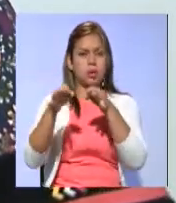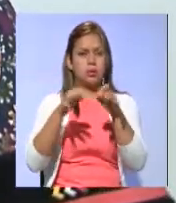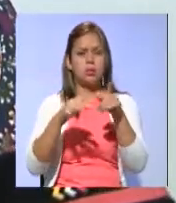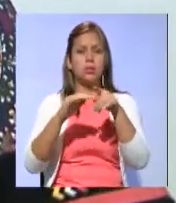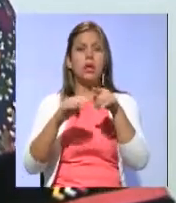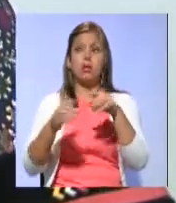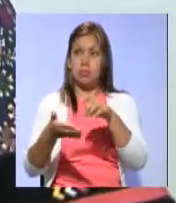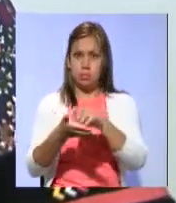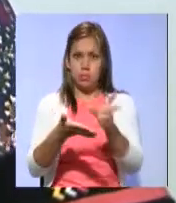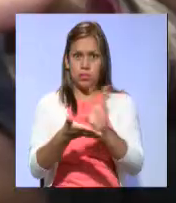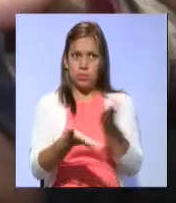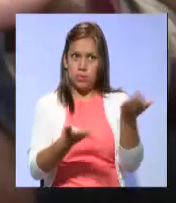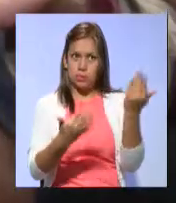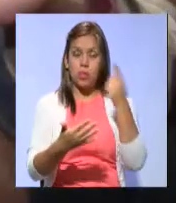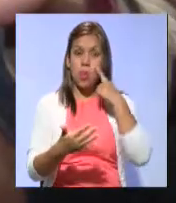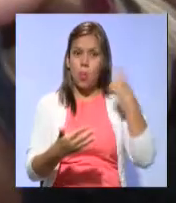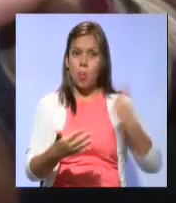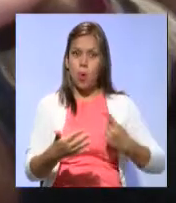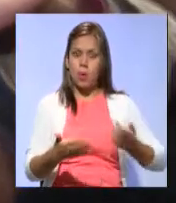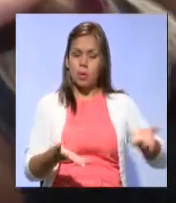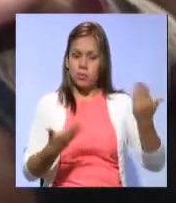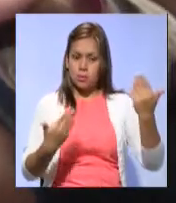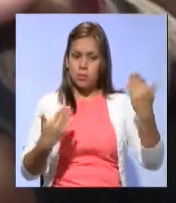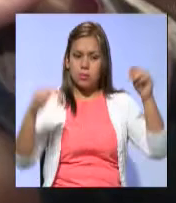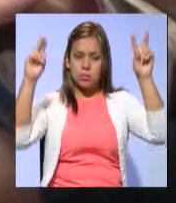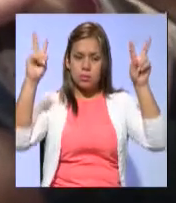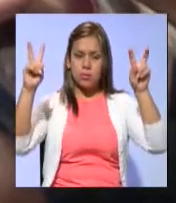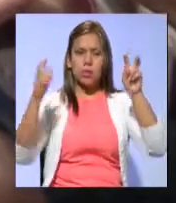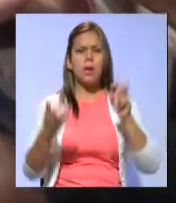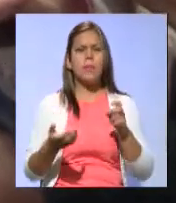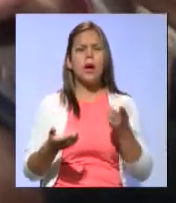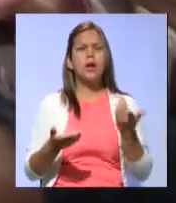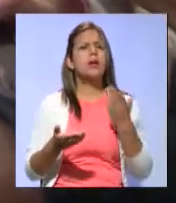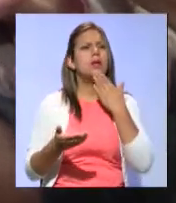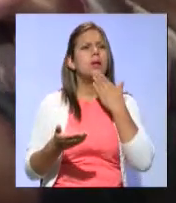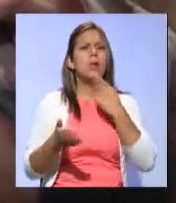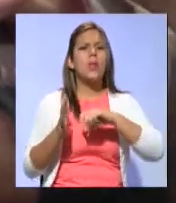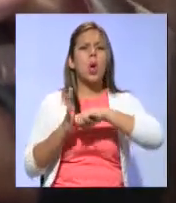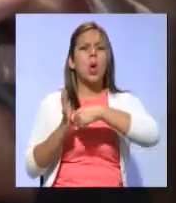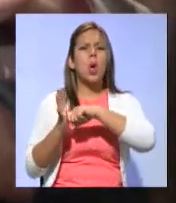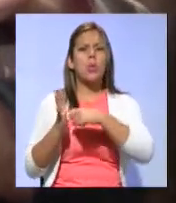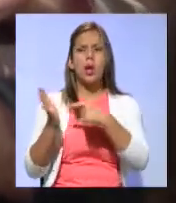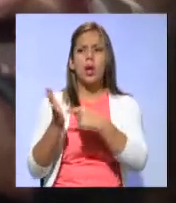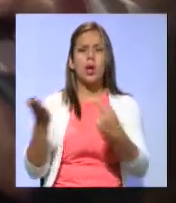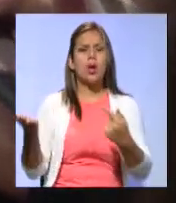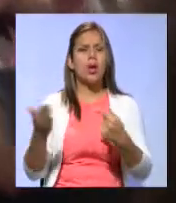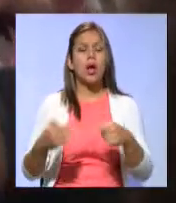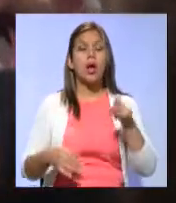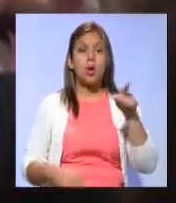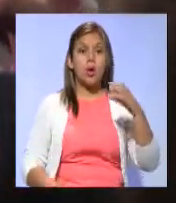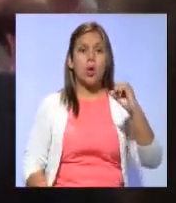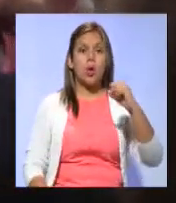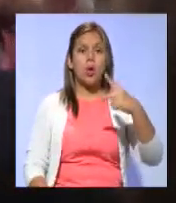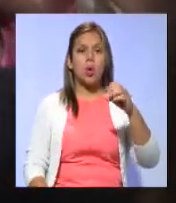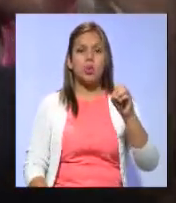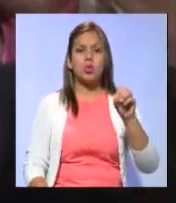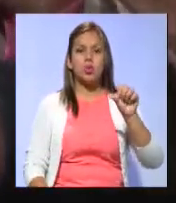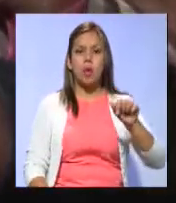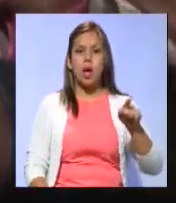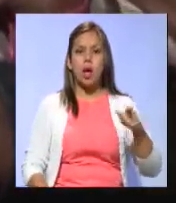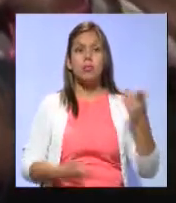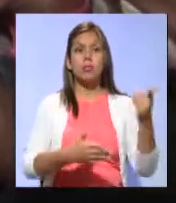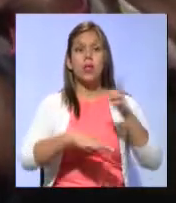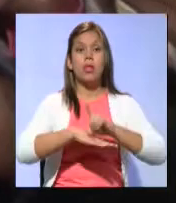Parlamento debe conocer las pruebas de descargo frente a las glosas levantadas por la Contraloría cuando Carlos Ochoa estaba al frente de la